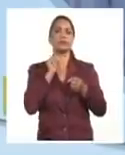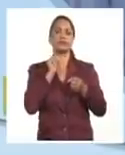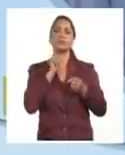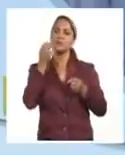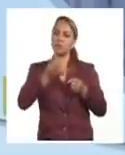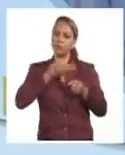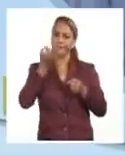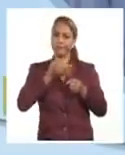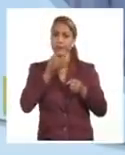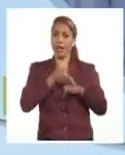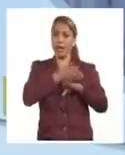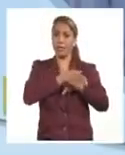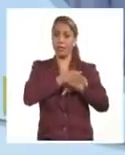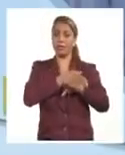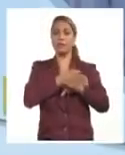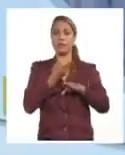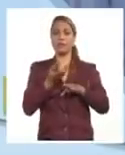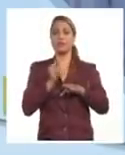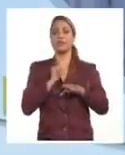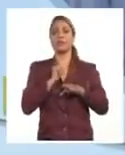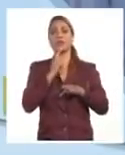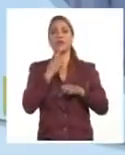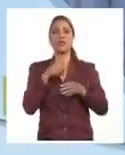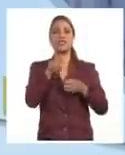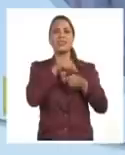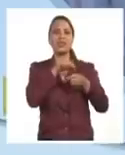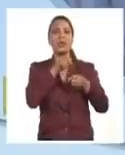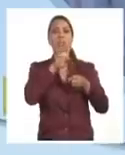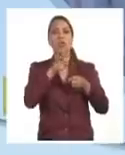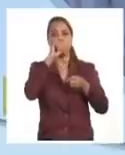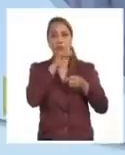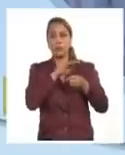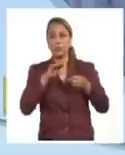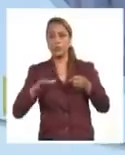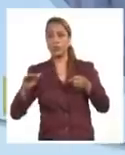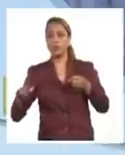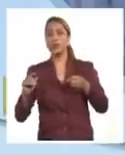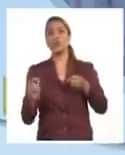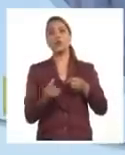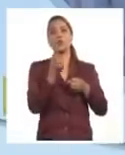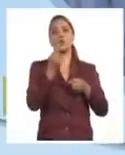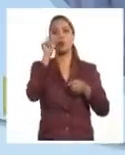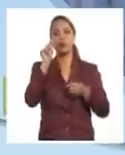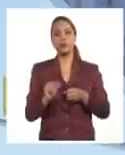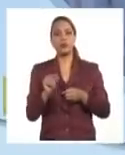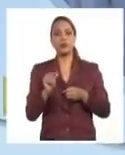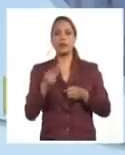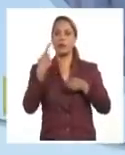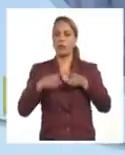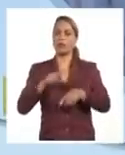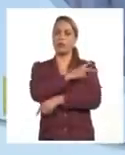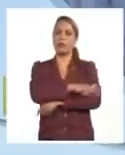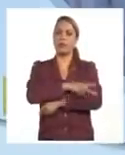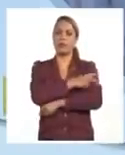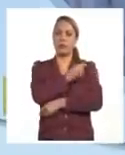ya se había informado anteriormente, entre ellas 4 niños y una persona de otra